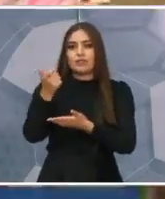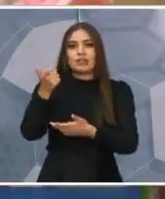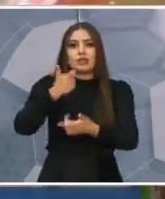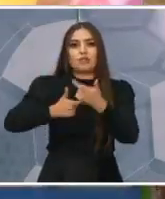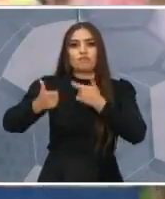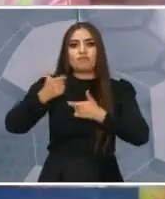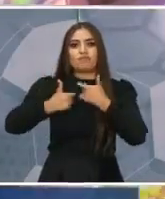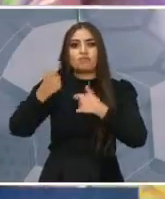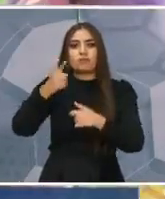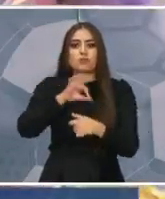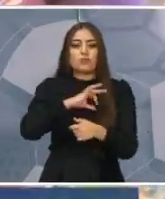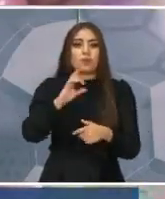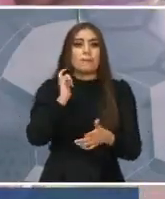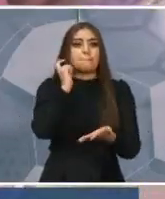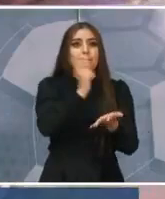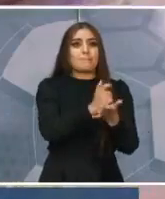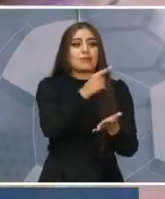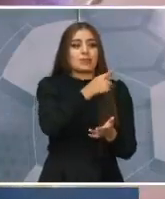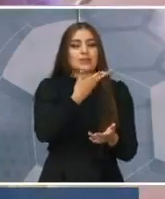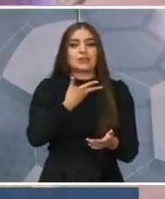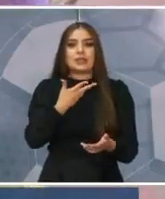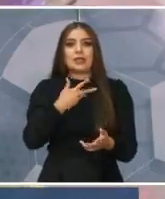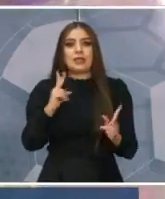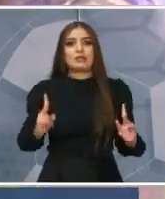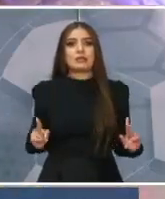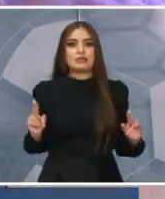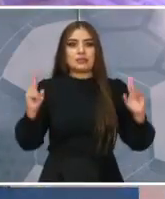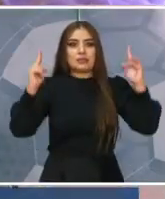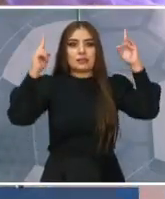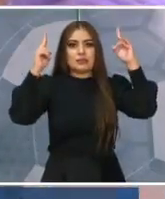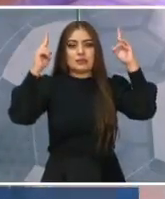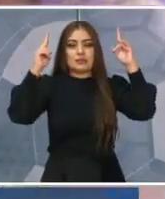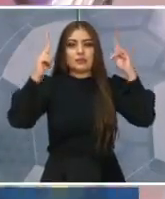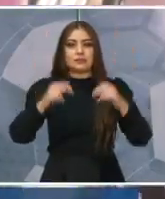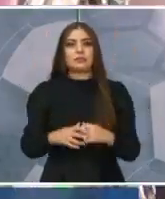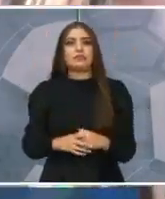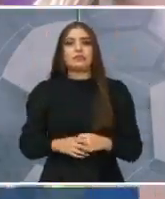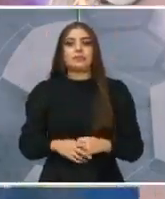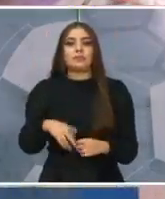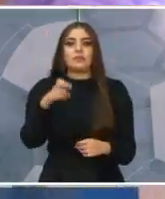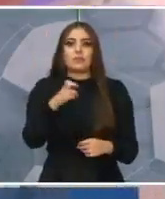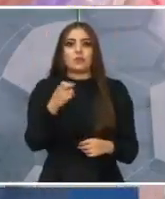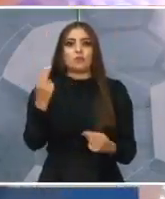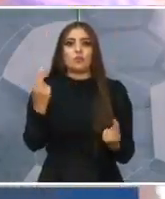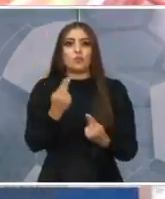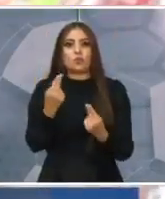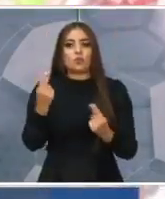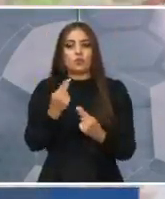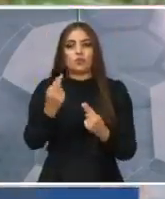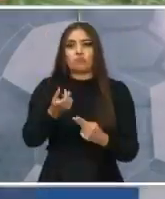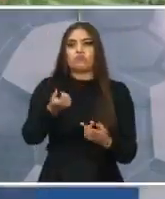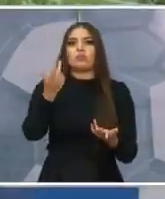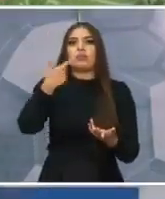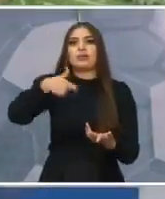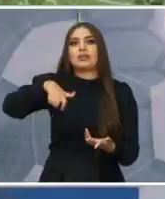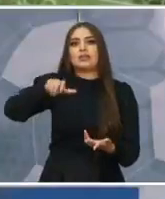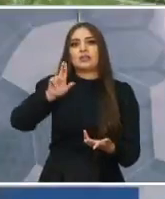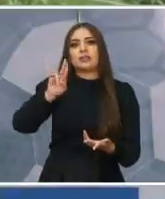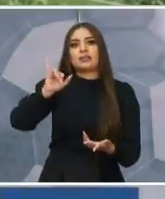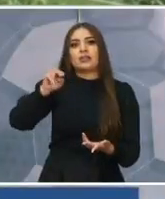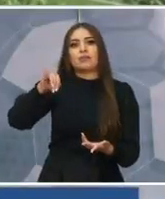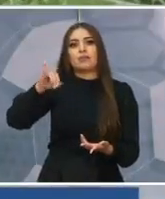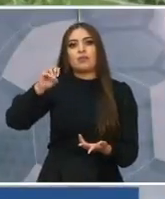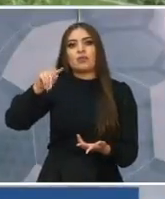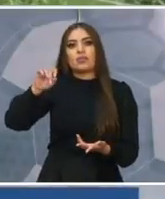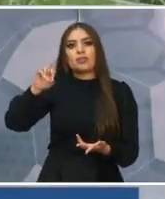quimioterapias. La mujer padece cáncer intestinal y necesita dos tratamientos de quimioterapia mensualmente que